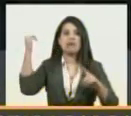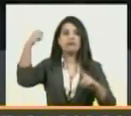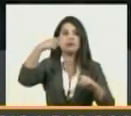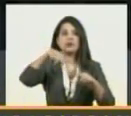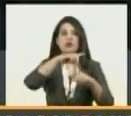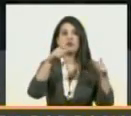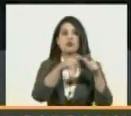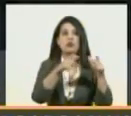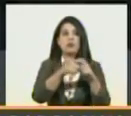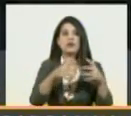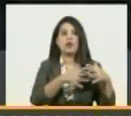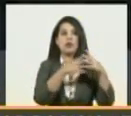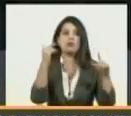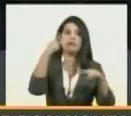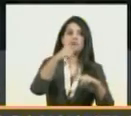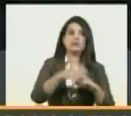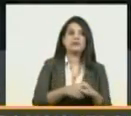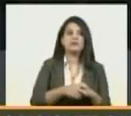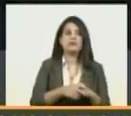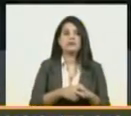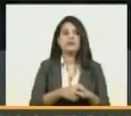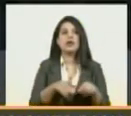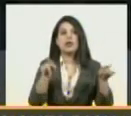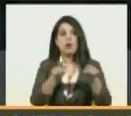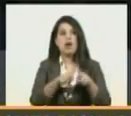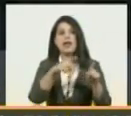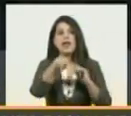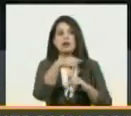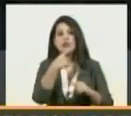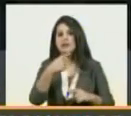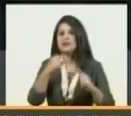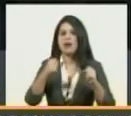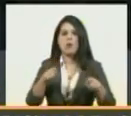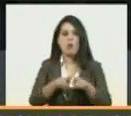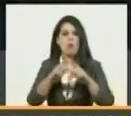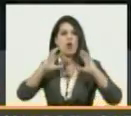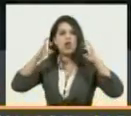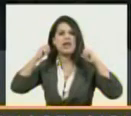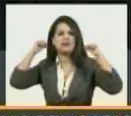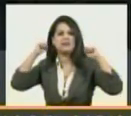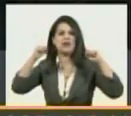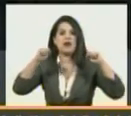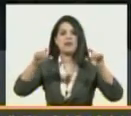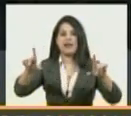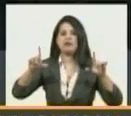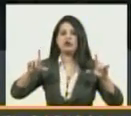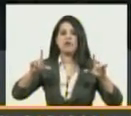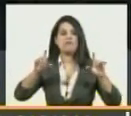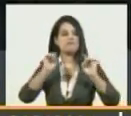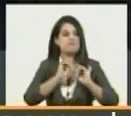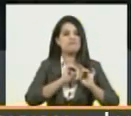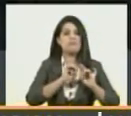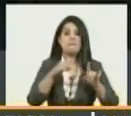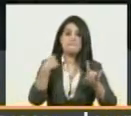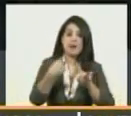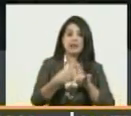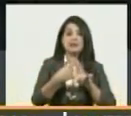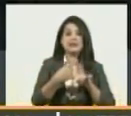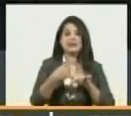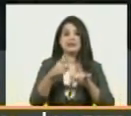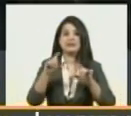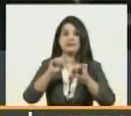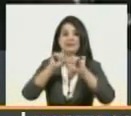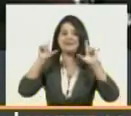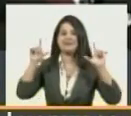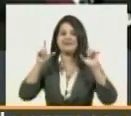en los Estados Unidos, al mismo tiempo exhibían la violencia por una parte en la pantalla y en la otra mitad de la